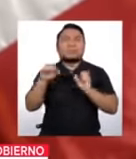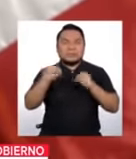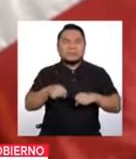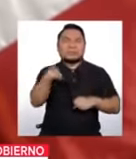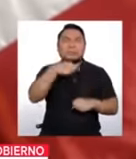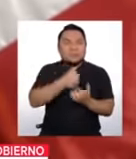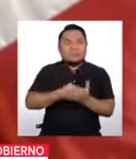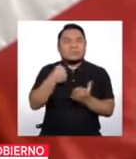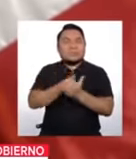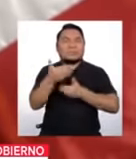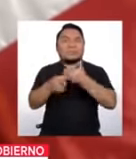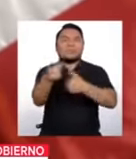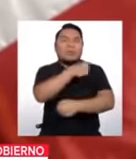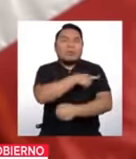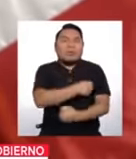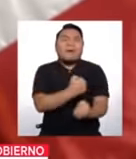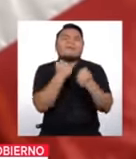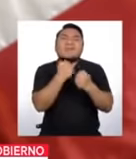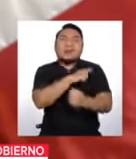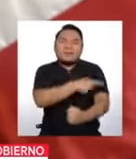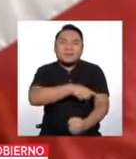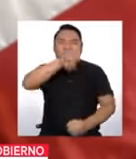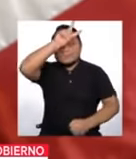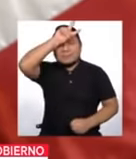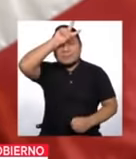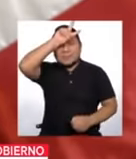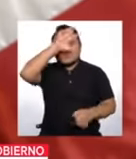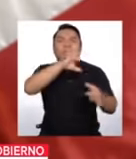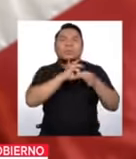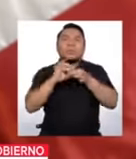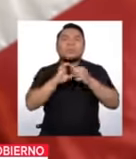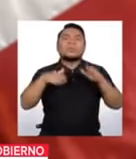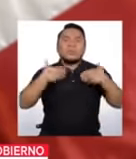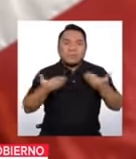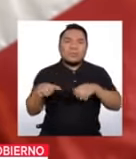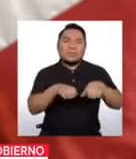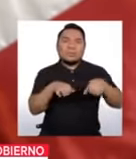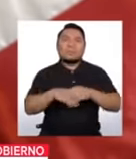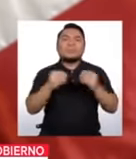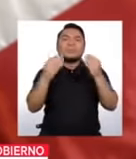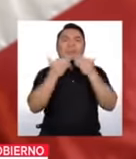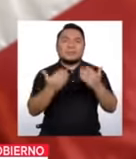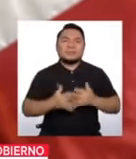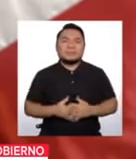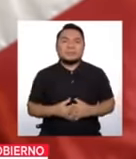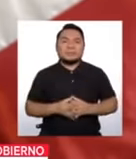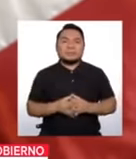ese camino. Fuerza, fuerza Perú. Juntos lo podemos hacer. Muchas gracias.